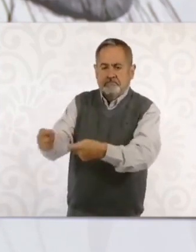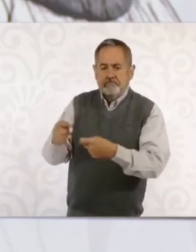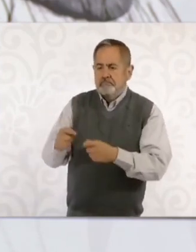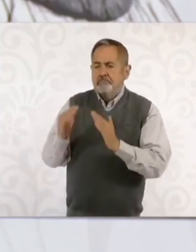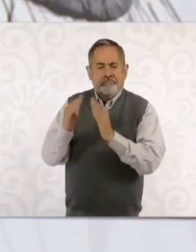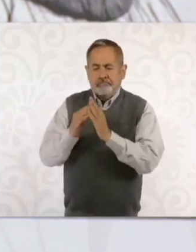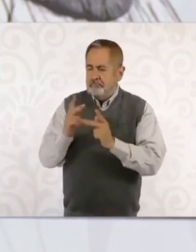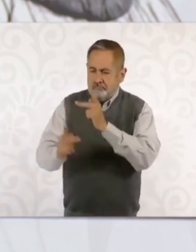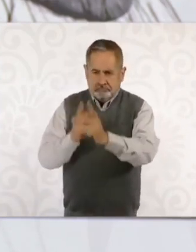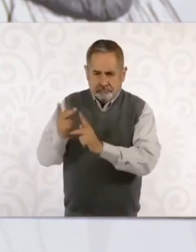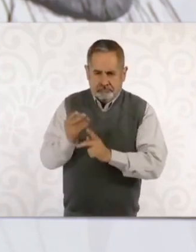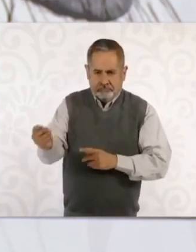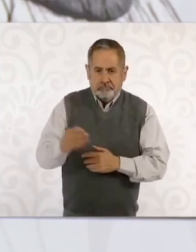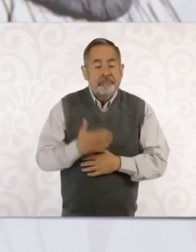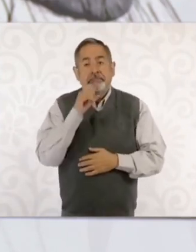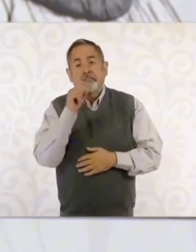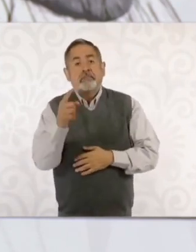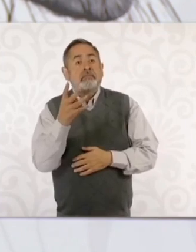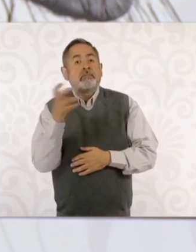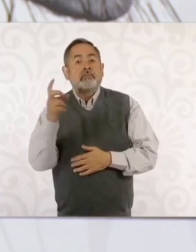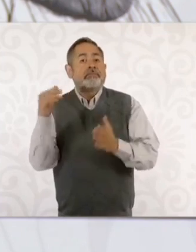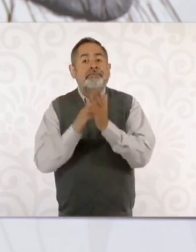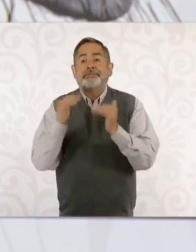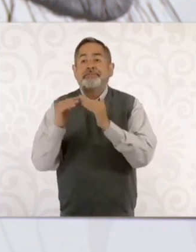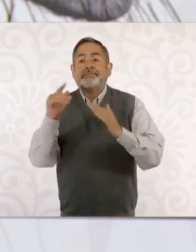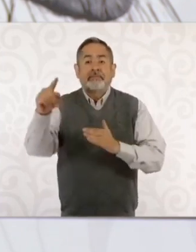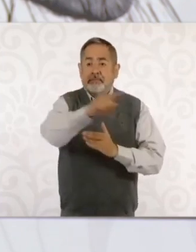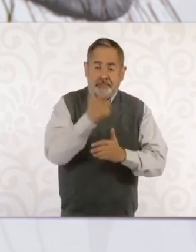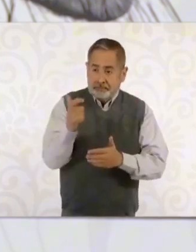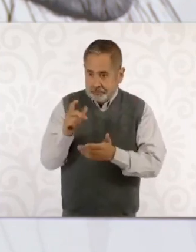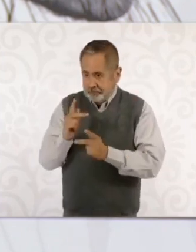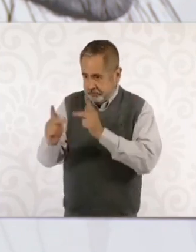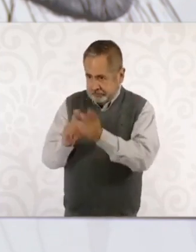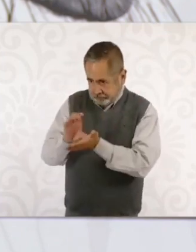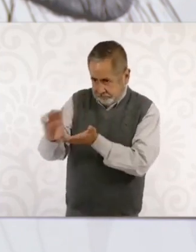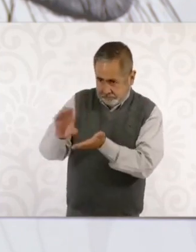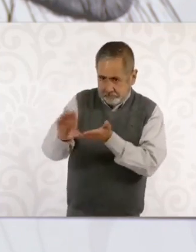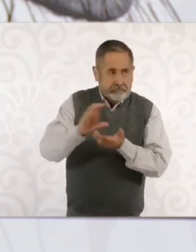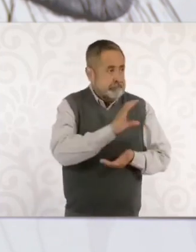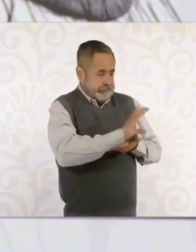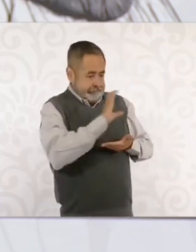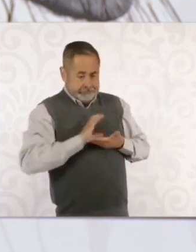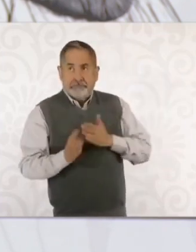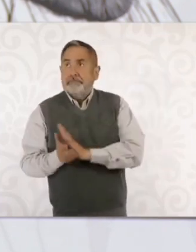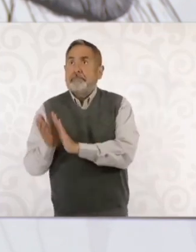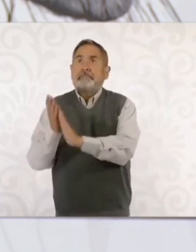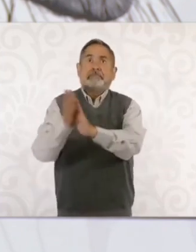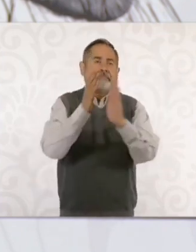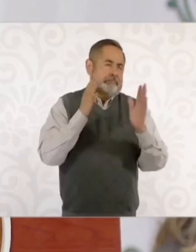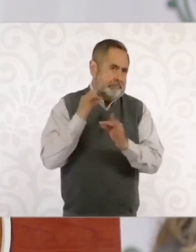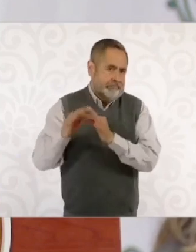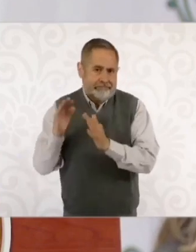vivienda, 430,000 mejoras de vivienda. O sea, durante 6 años van a ser 5 millones de